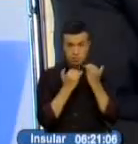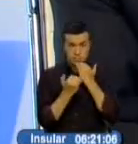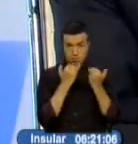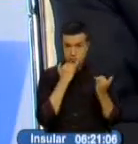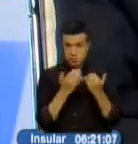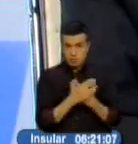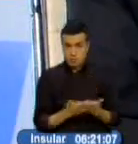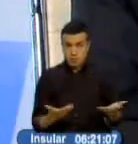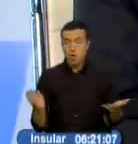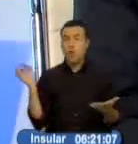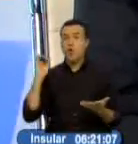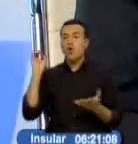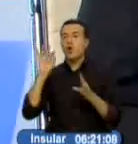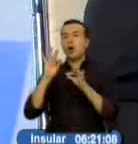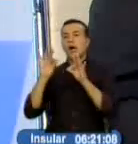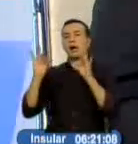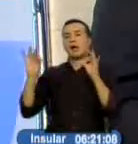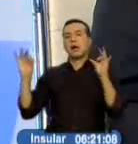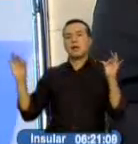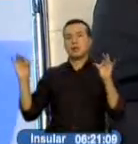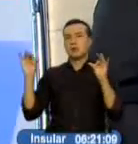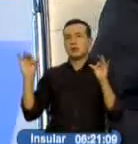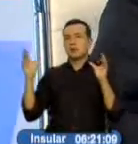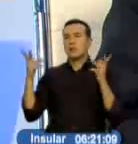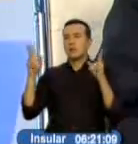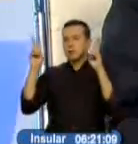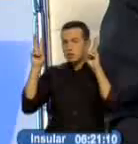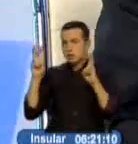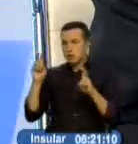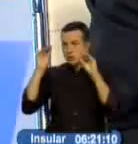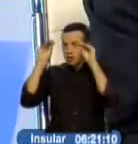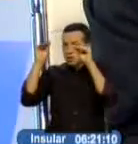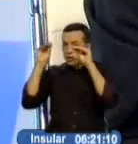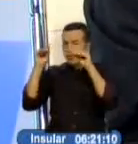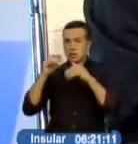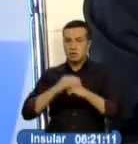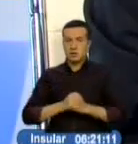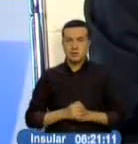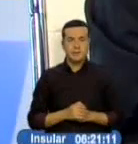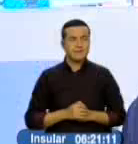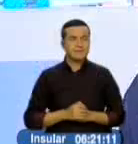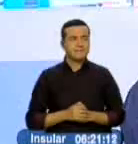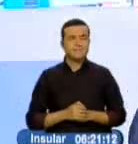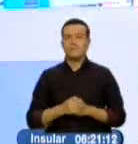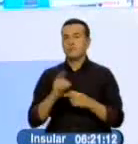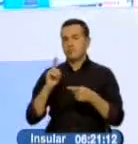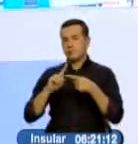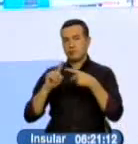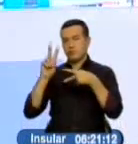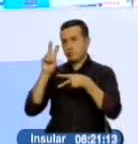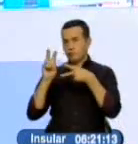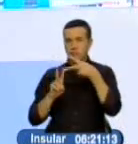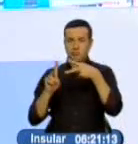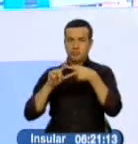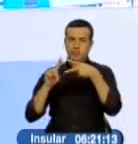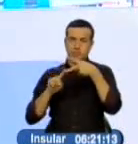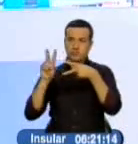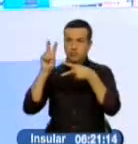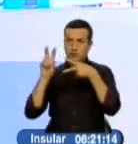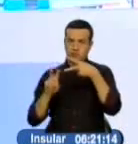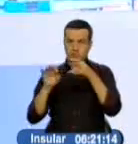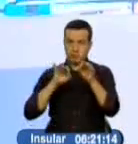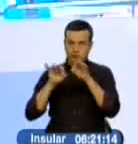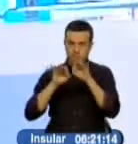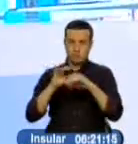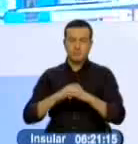malla curricular o en la calidad de lo que se transmite de la malla curricular? O sea, como que son dos temas que valdría